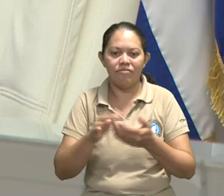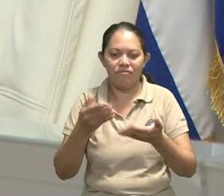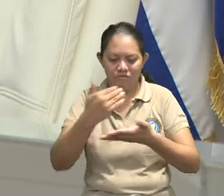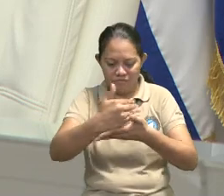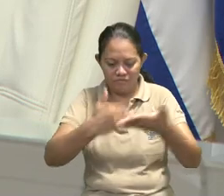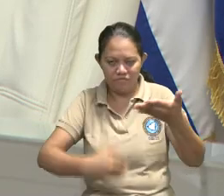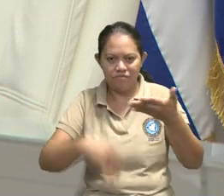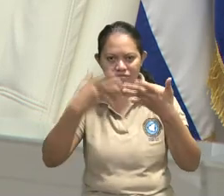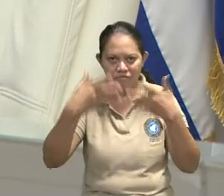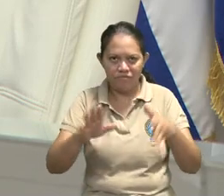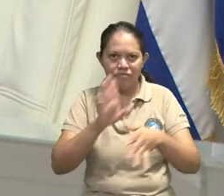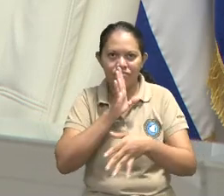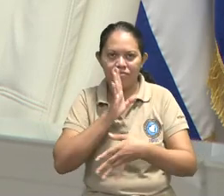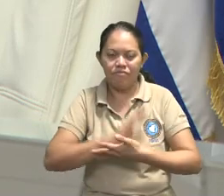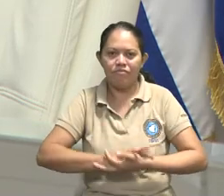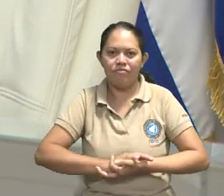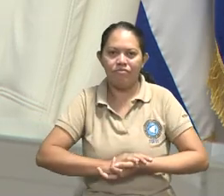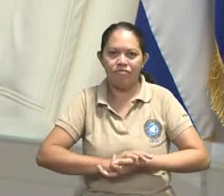dictamen presentado.